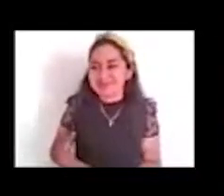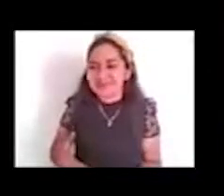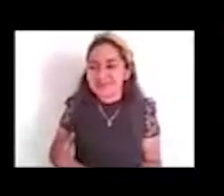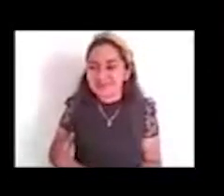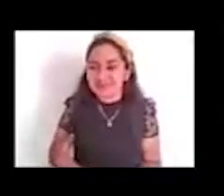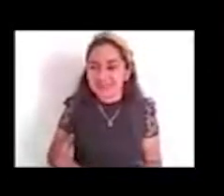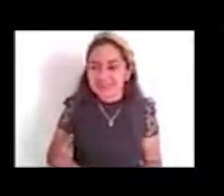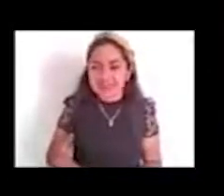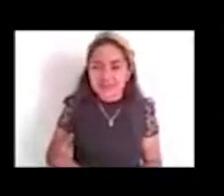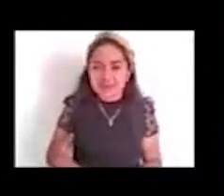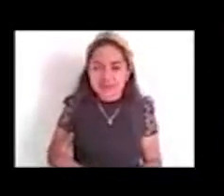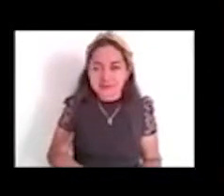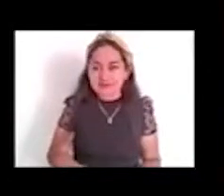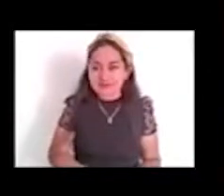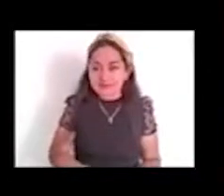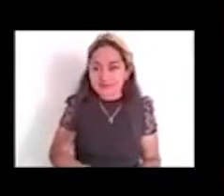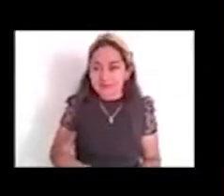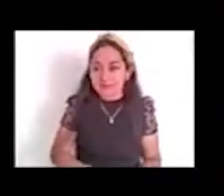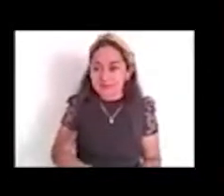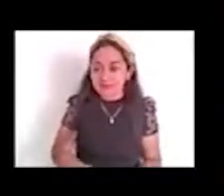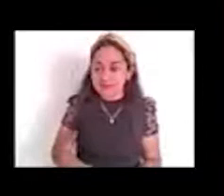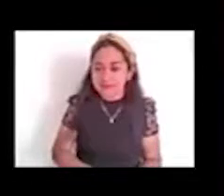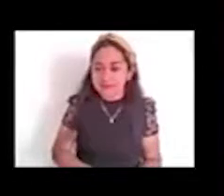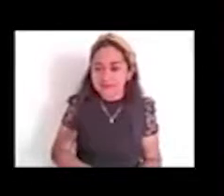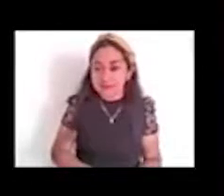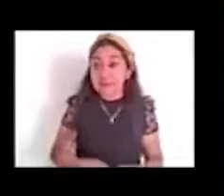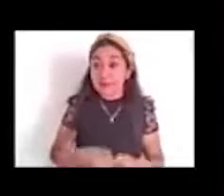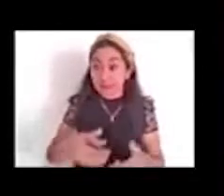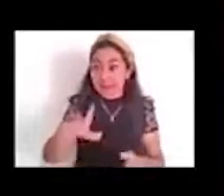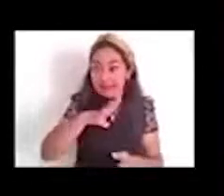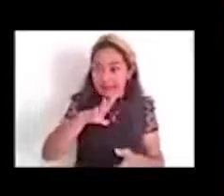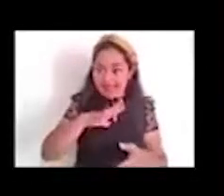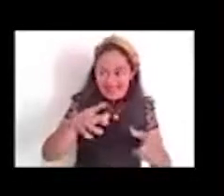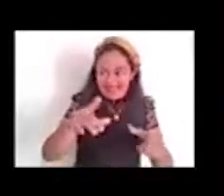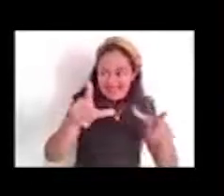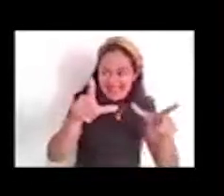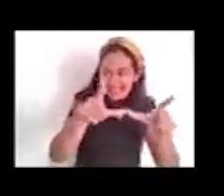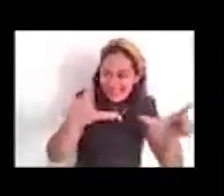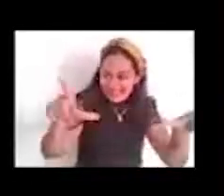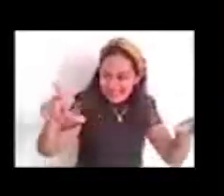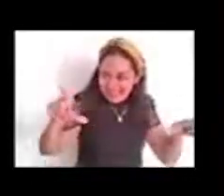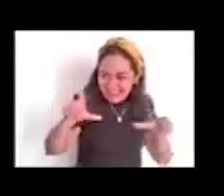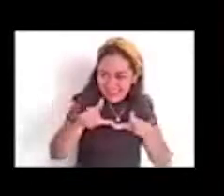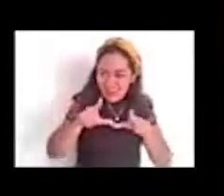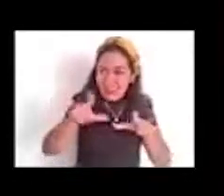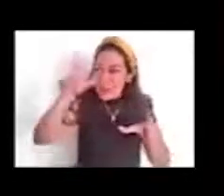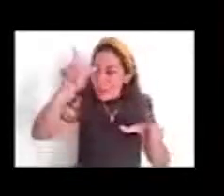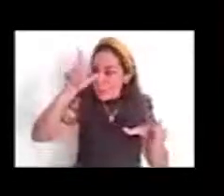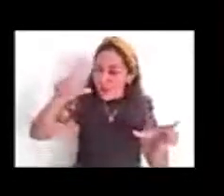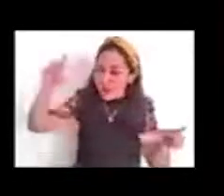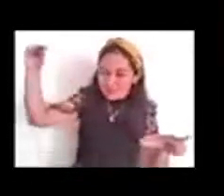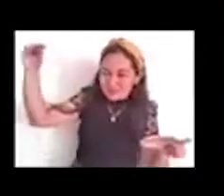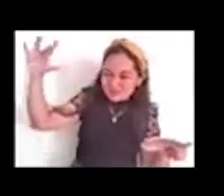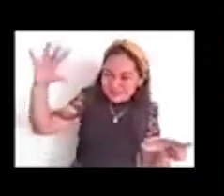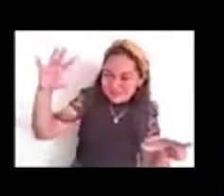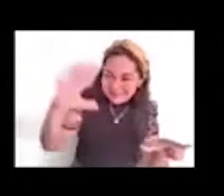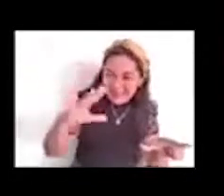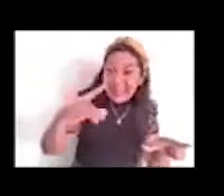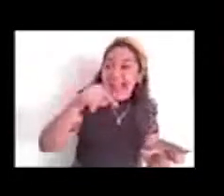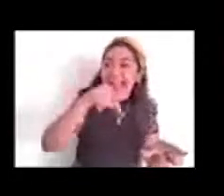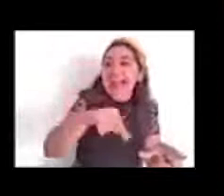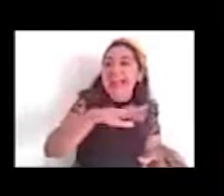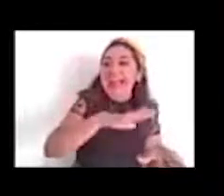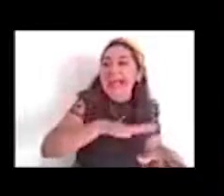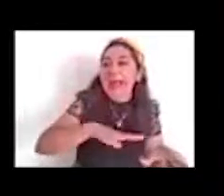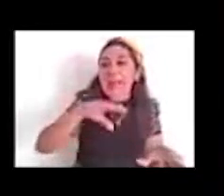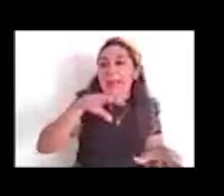del lago donde se refleja la luna, que es México Tenochtitlan, la ciudad del portento, el lugar donde se mezclan